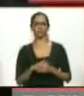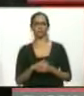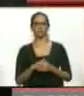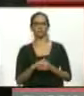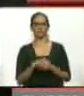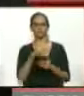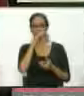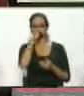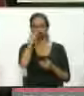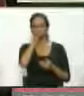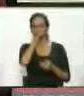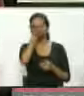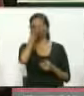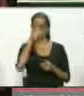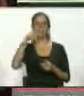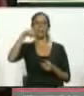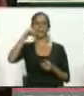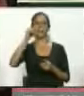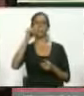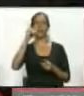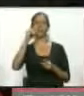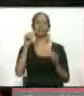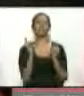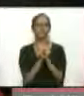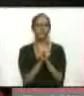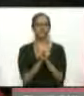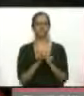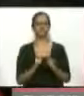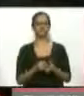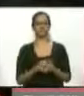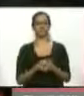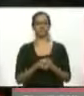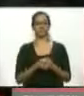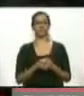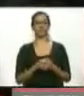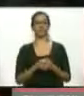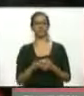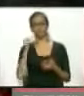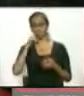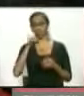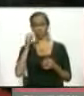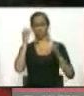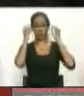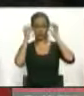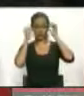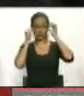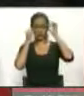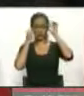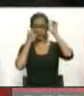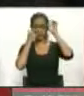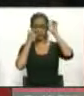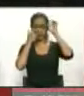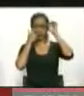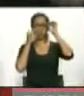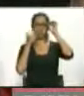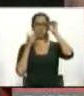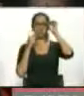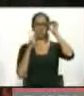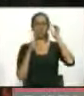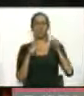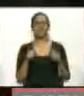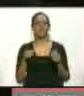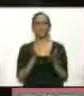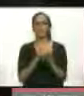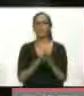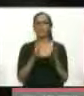escuchamos chiquitos la estabilidad y la estabilidad de eeuu es mucho más importante que la de